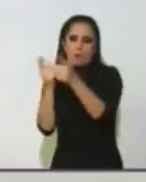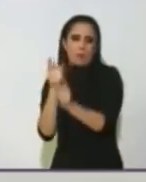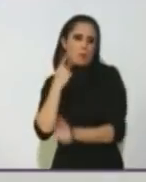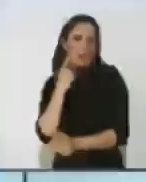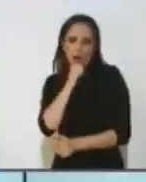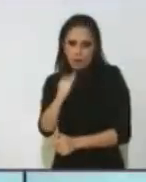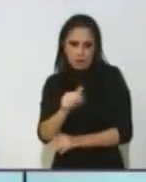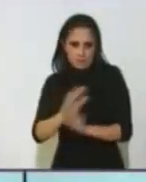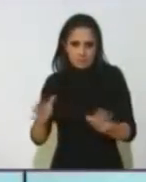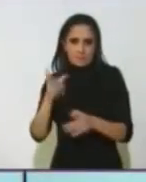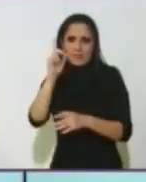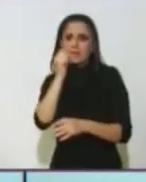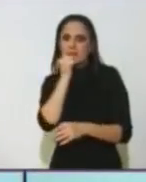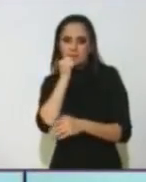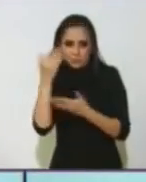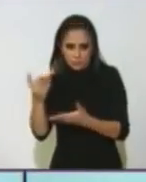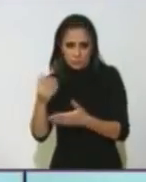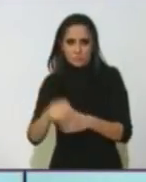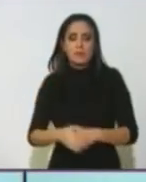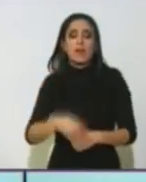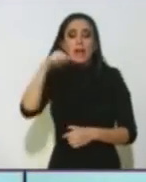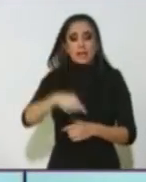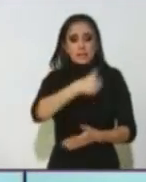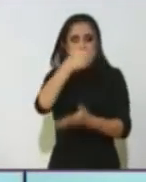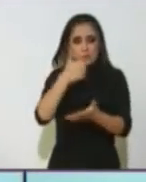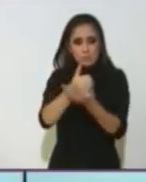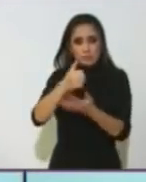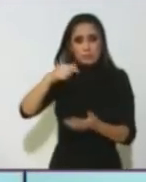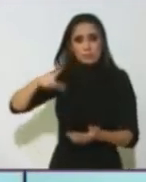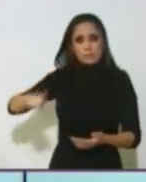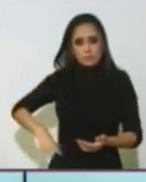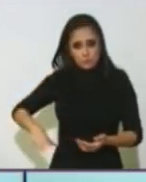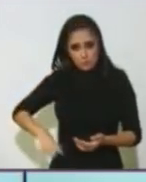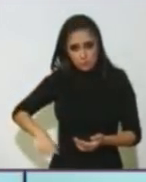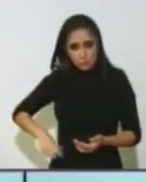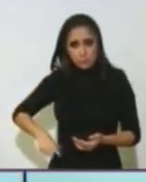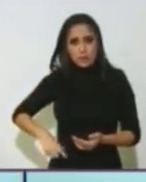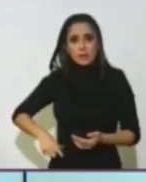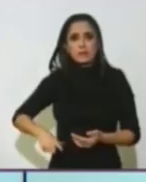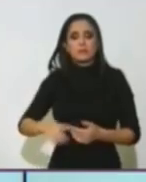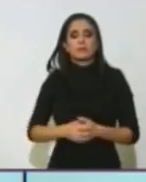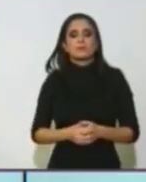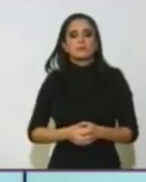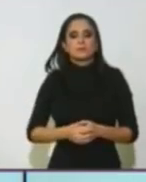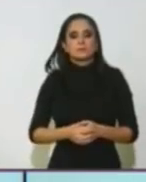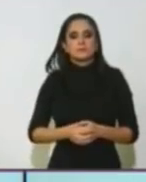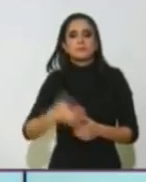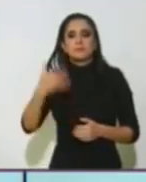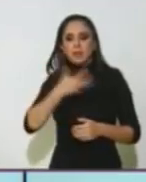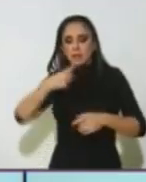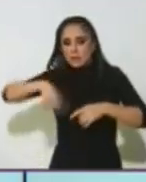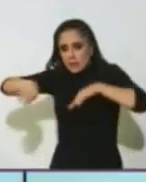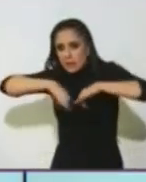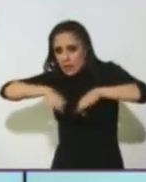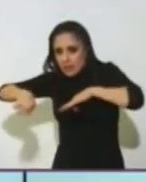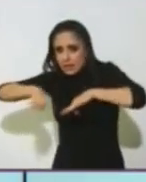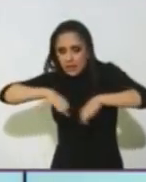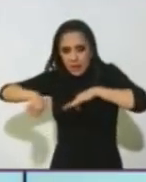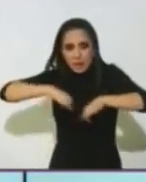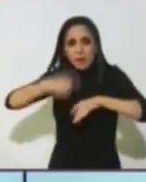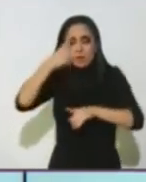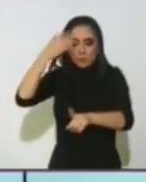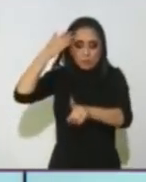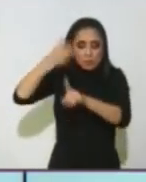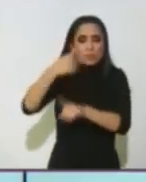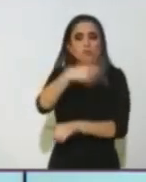concluir en el primer gobierno de la ciudad de mexico de candide de ciudadanos vamos a trabajar principalmente por